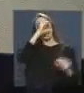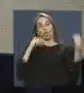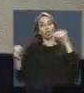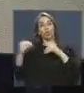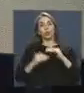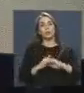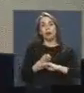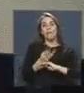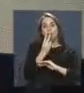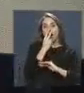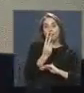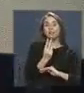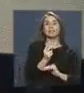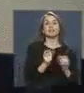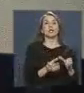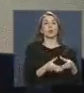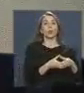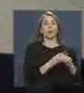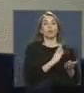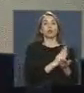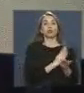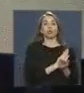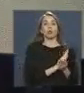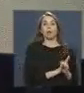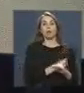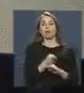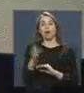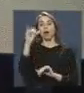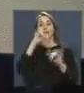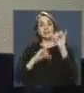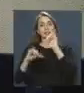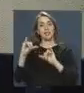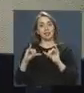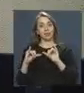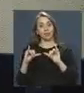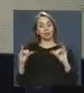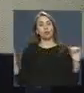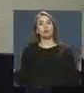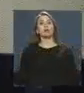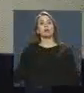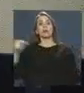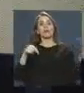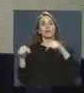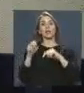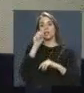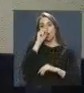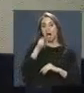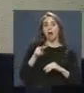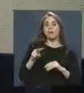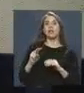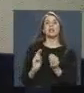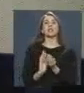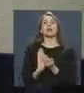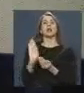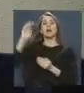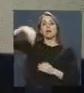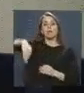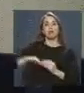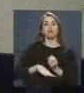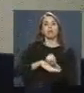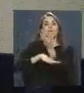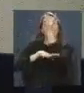turistas, delegaciones de estudiantes, científicos, etcétera, que concurren a los avistamientos de cetáceos, al